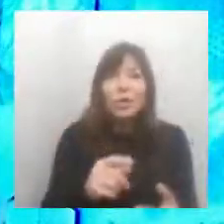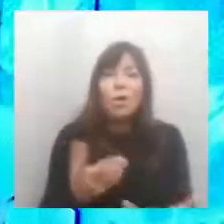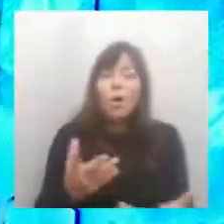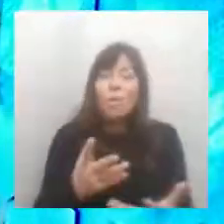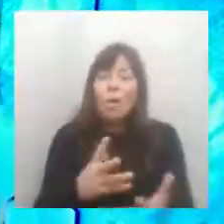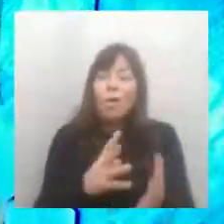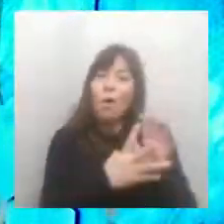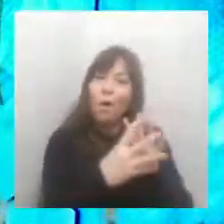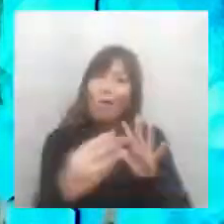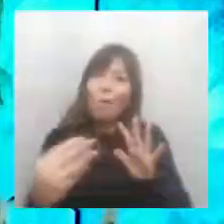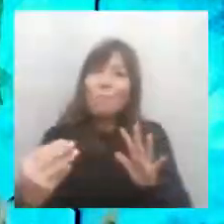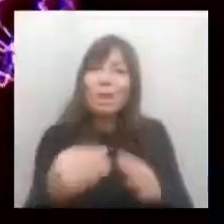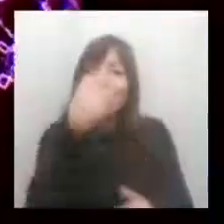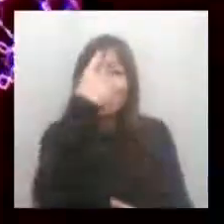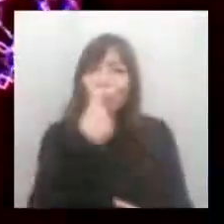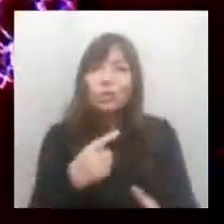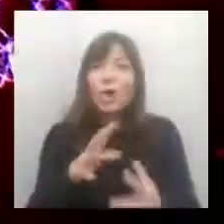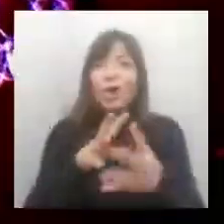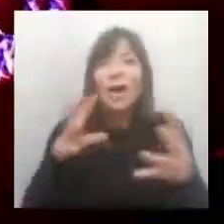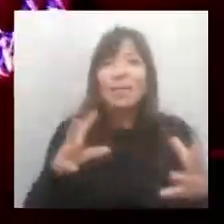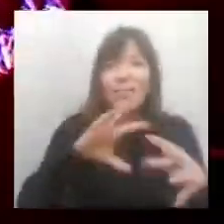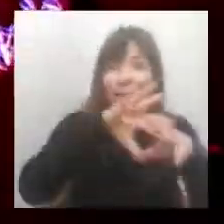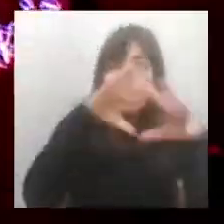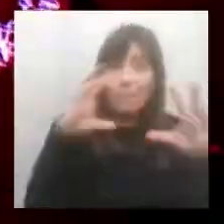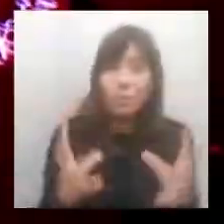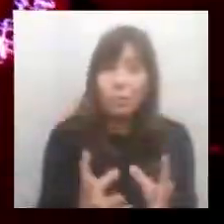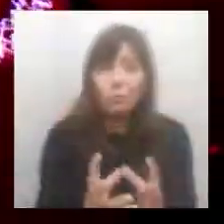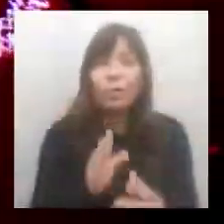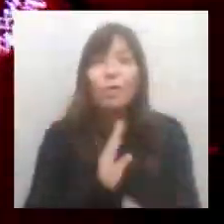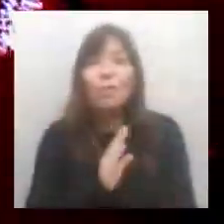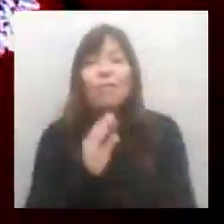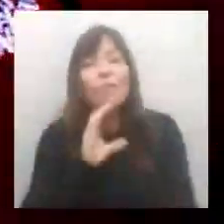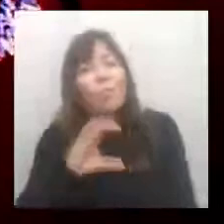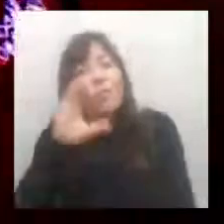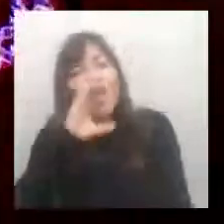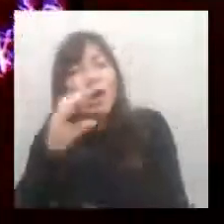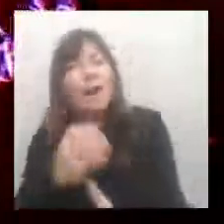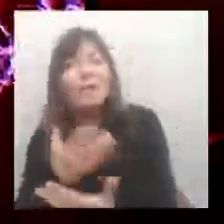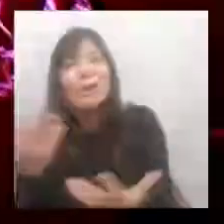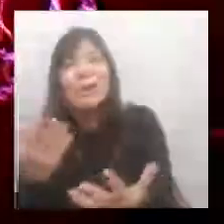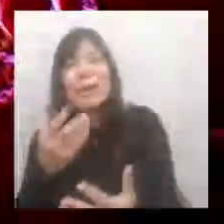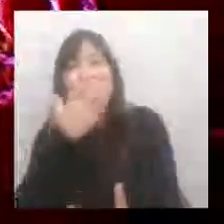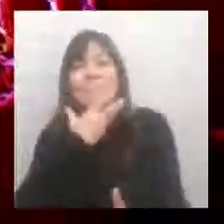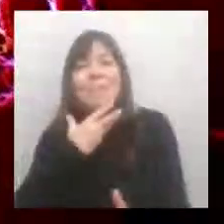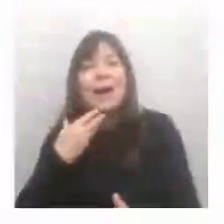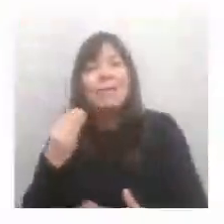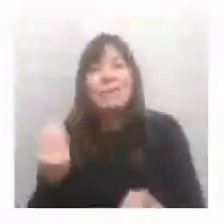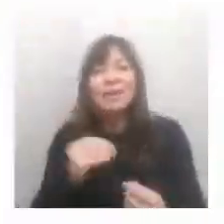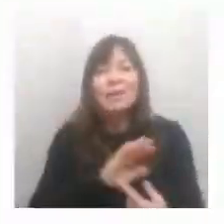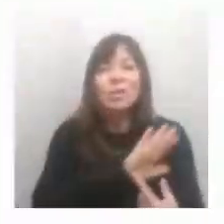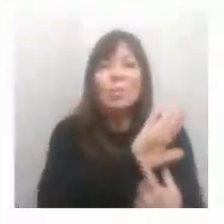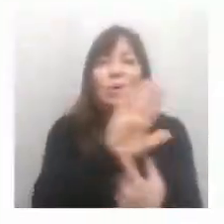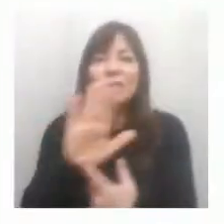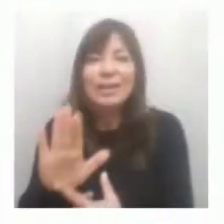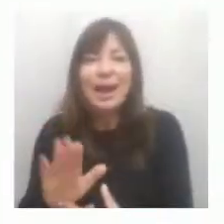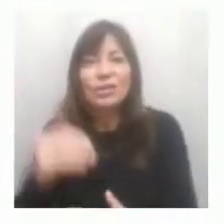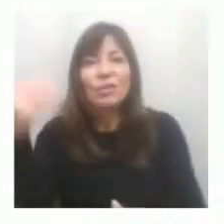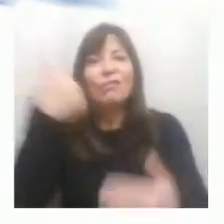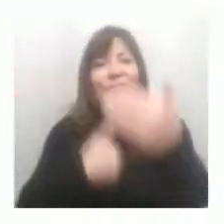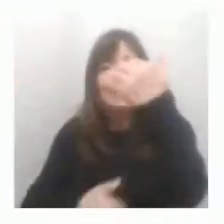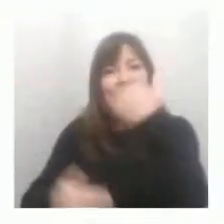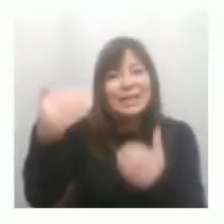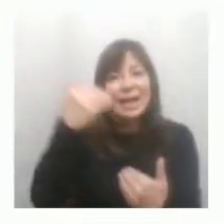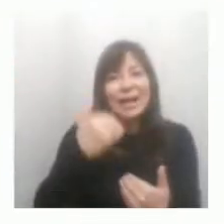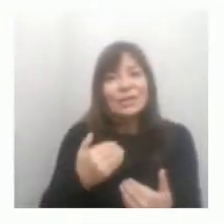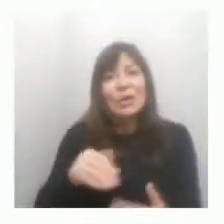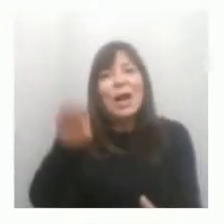mundo. Buscamos seguir maravillando a nuestros visitantes mientras experimentan con la ciencia.